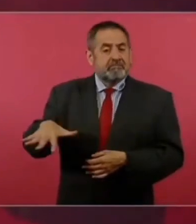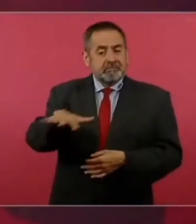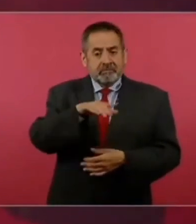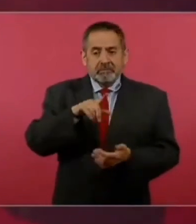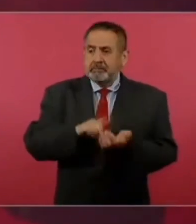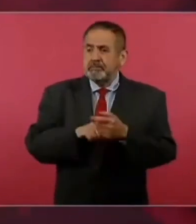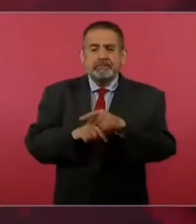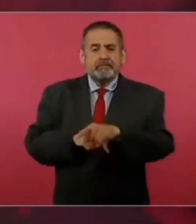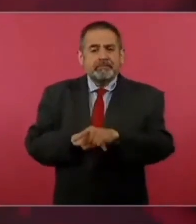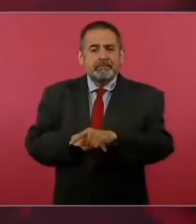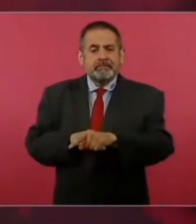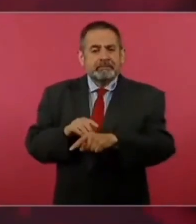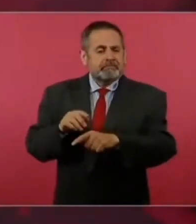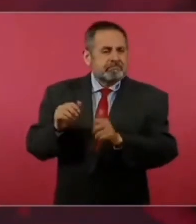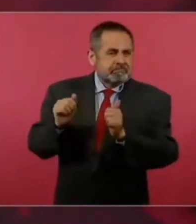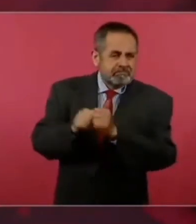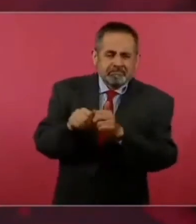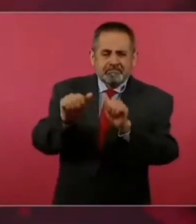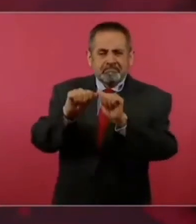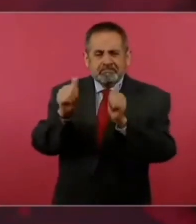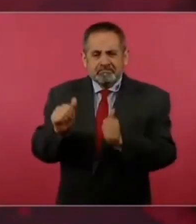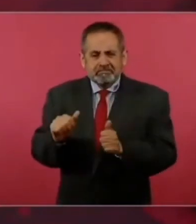con más arte